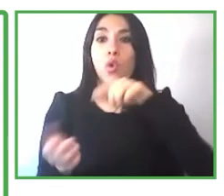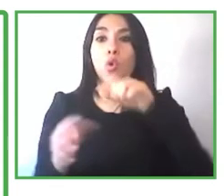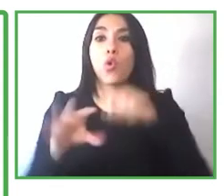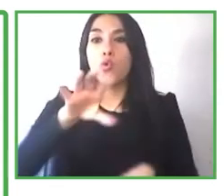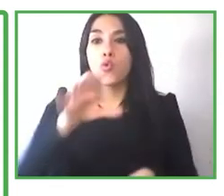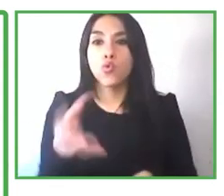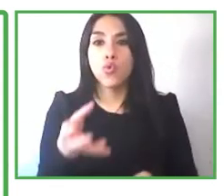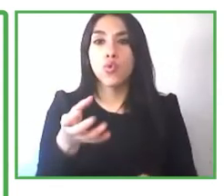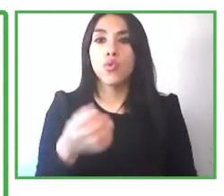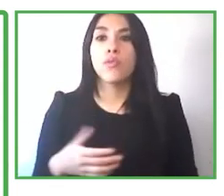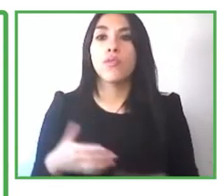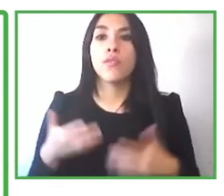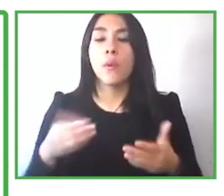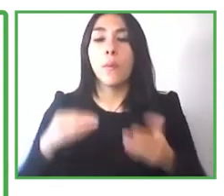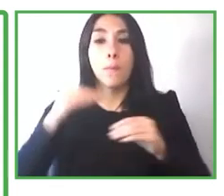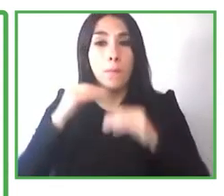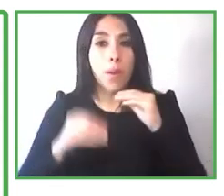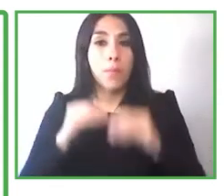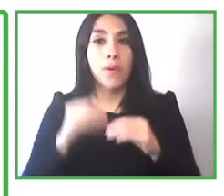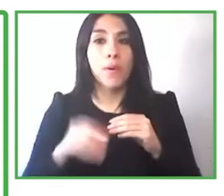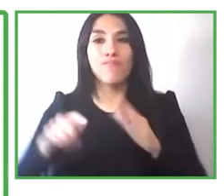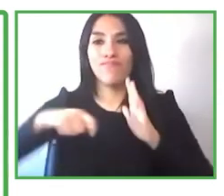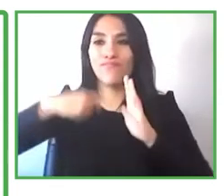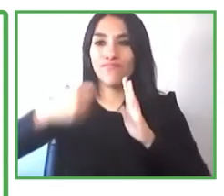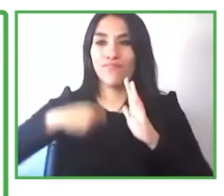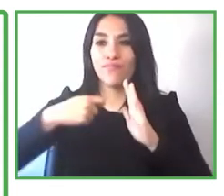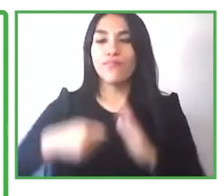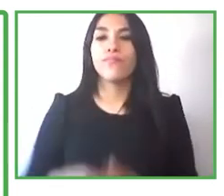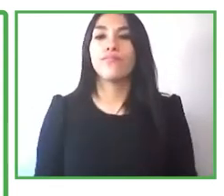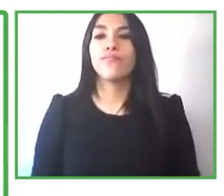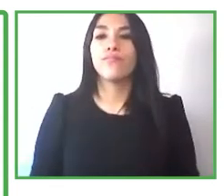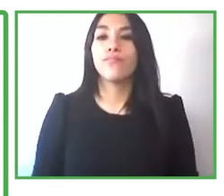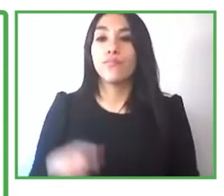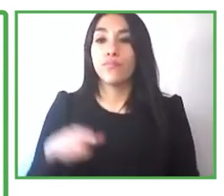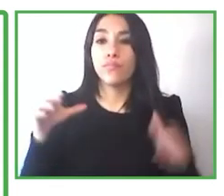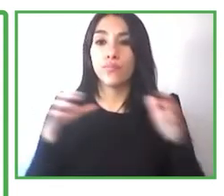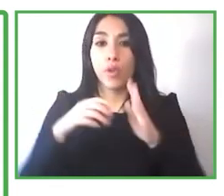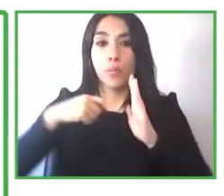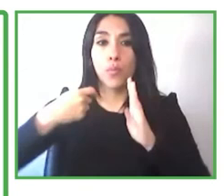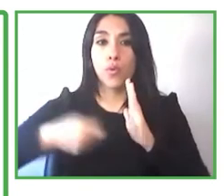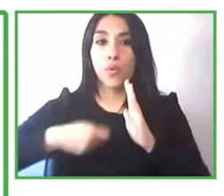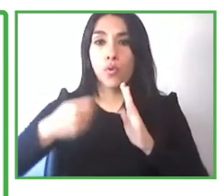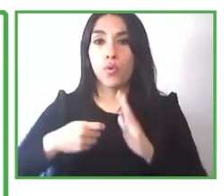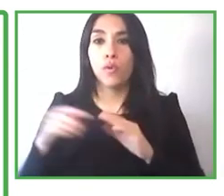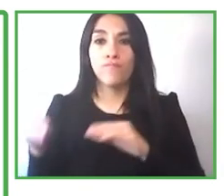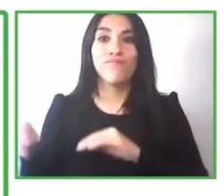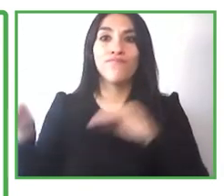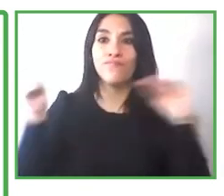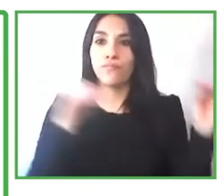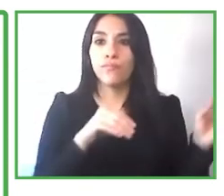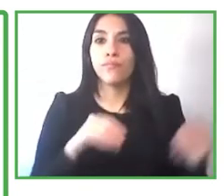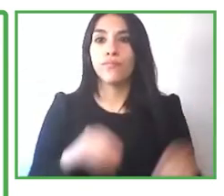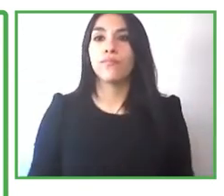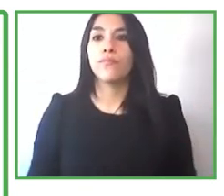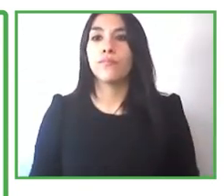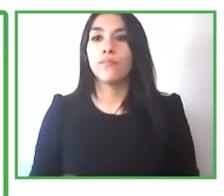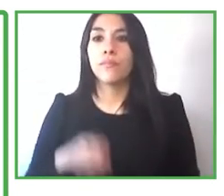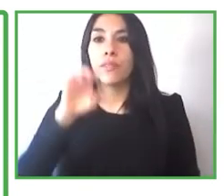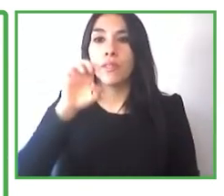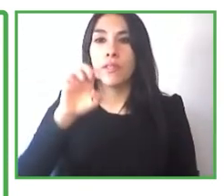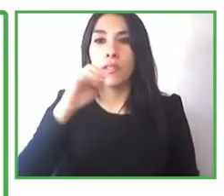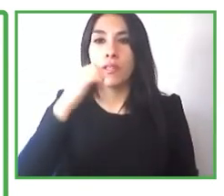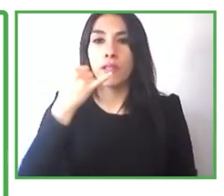Nuestro programa de intercambio de graduados en EY ha sido muy exitoso y hemos tenido 5 de nuestros graduados